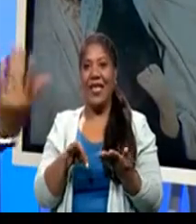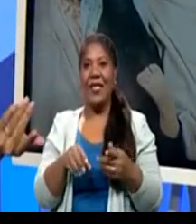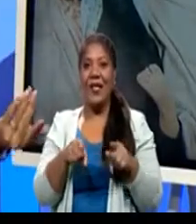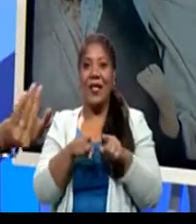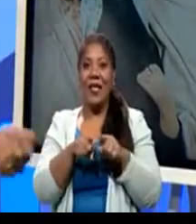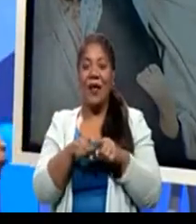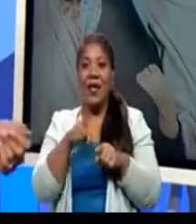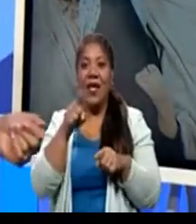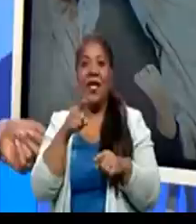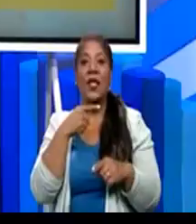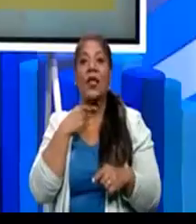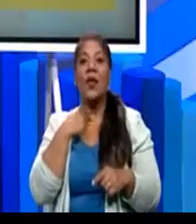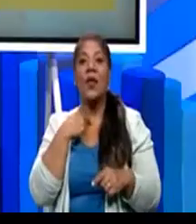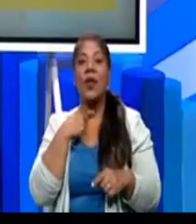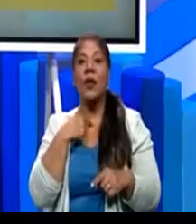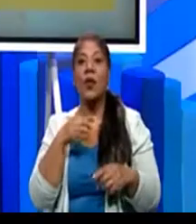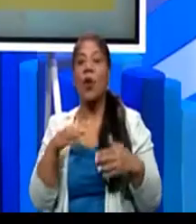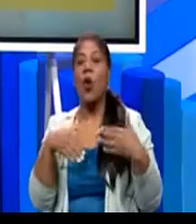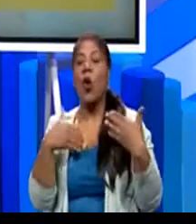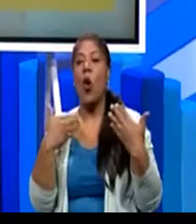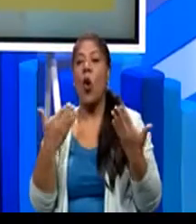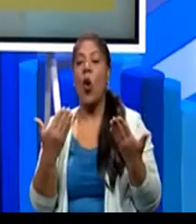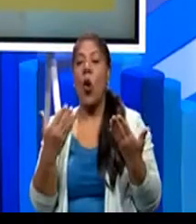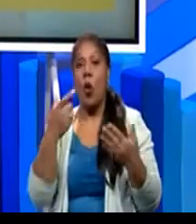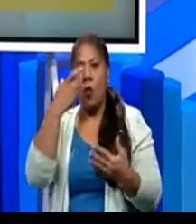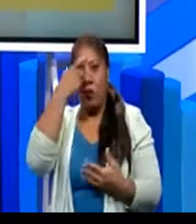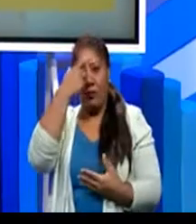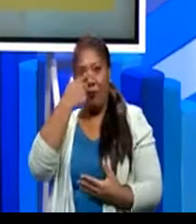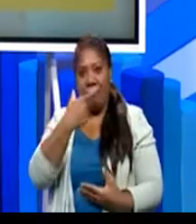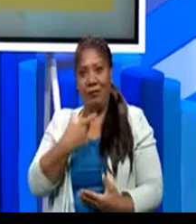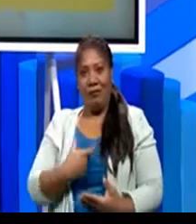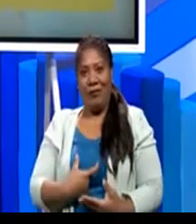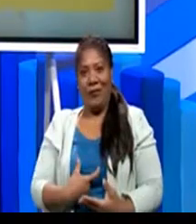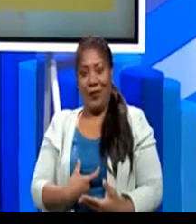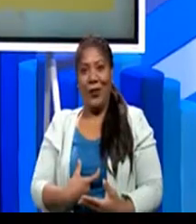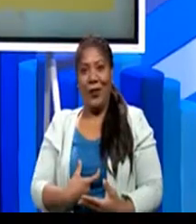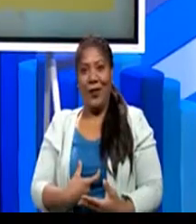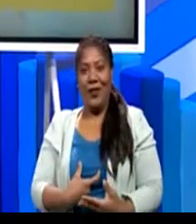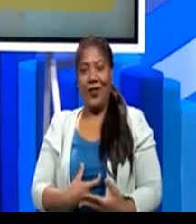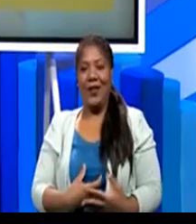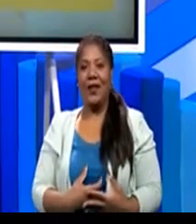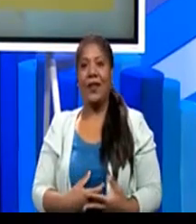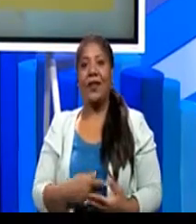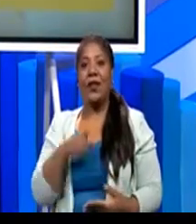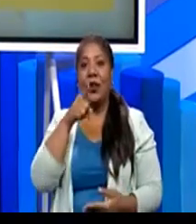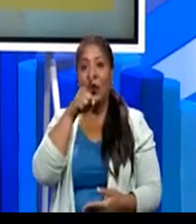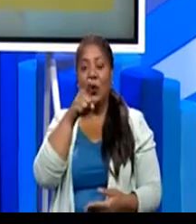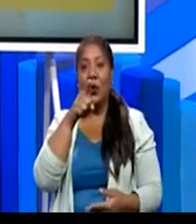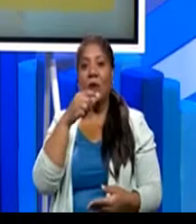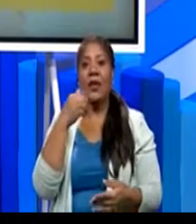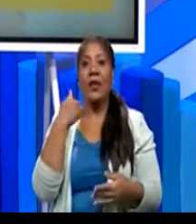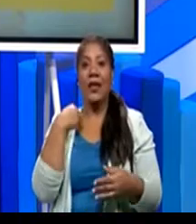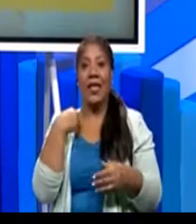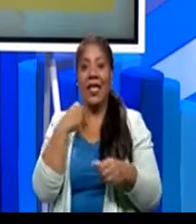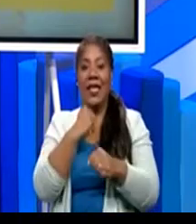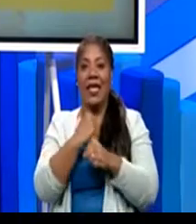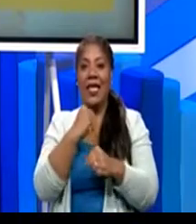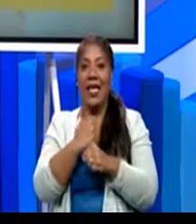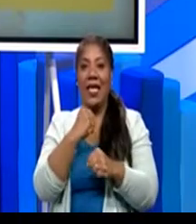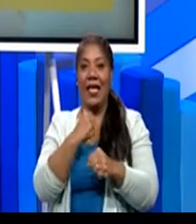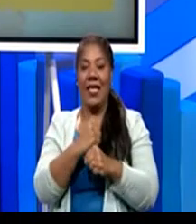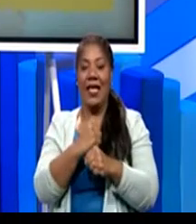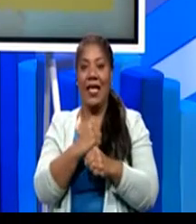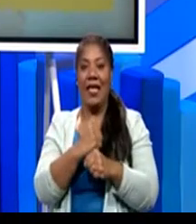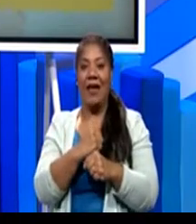que me encanta, dice cómo soy. Y aquí tenemos que trabajar un poquito